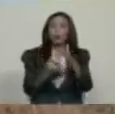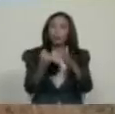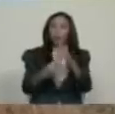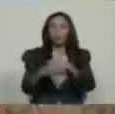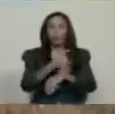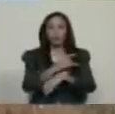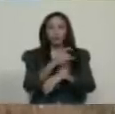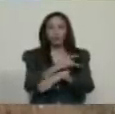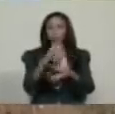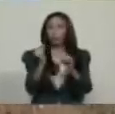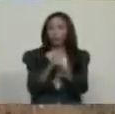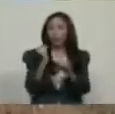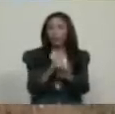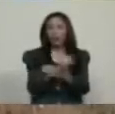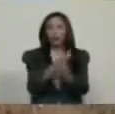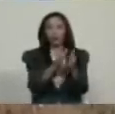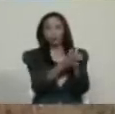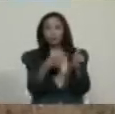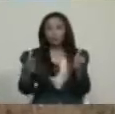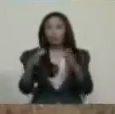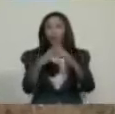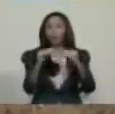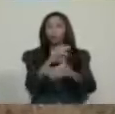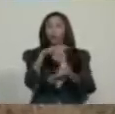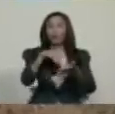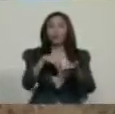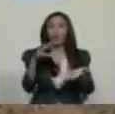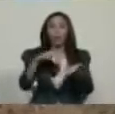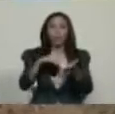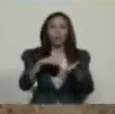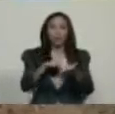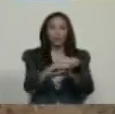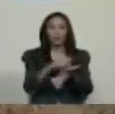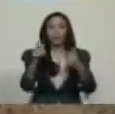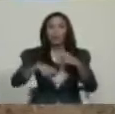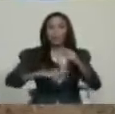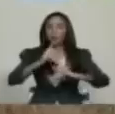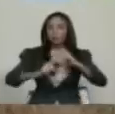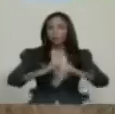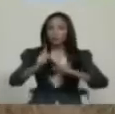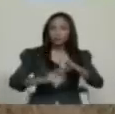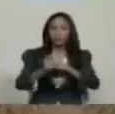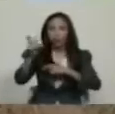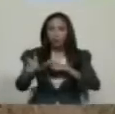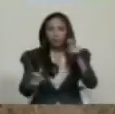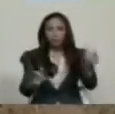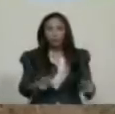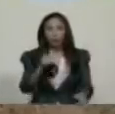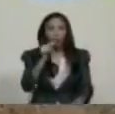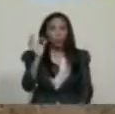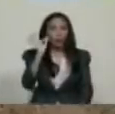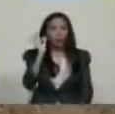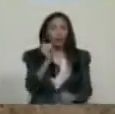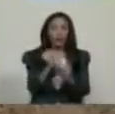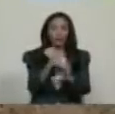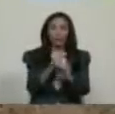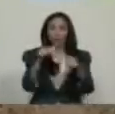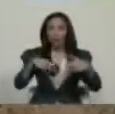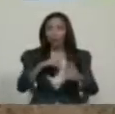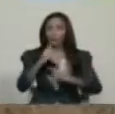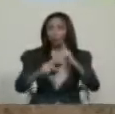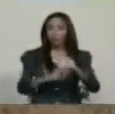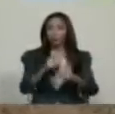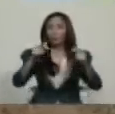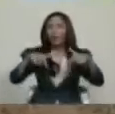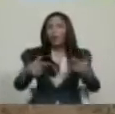gestión del estado bolivariano de Miranda. Nos acompañan los productores y las productoras del estado Miranda, y hoy